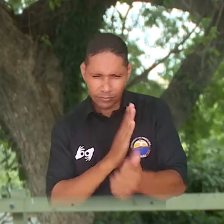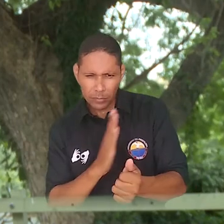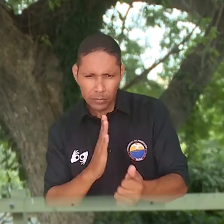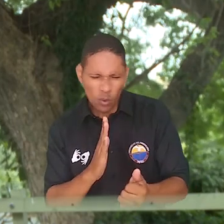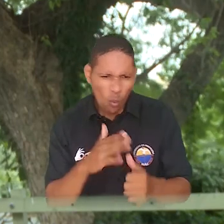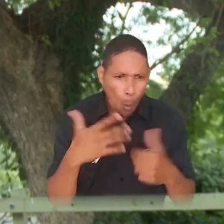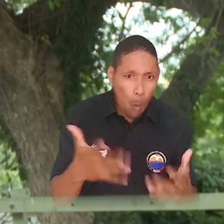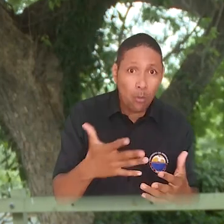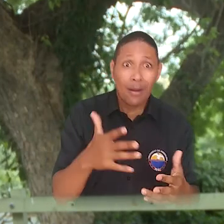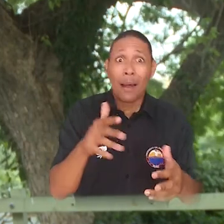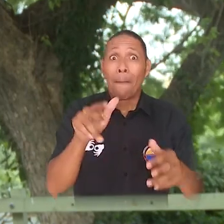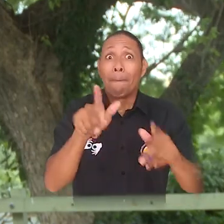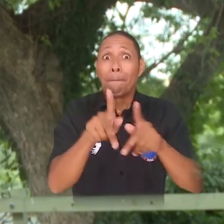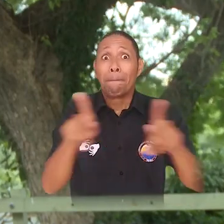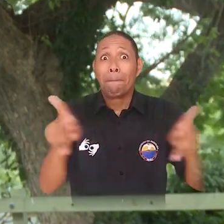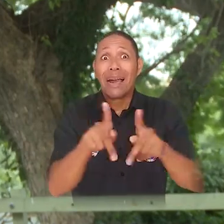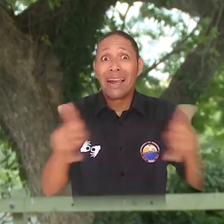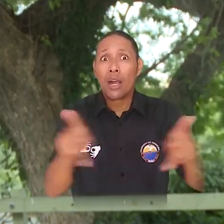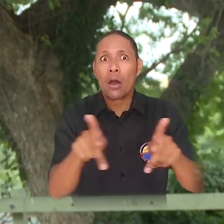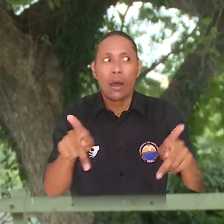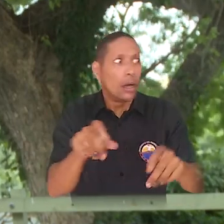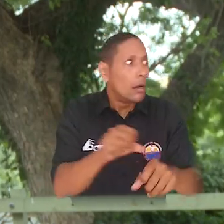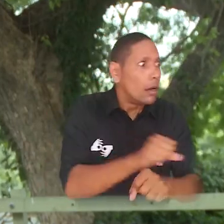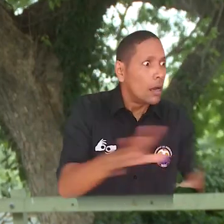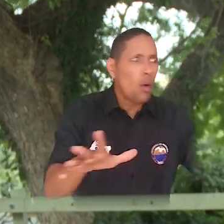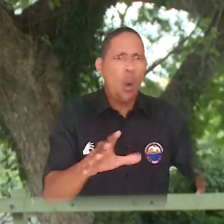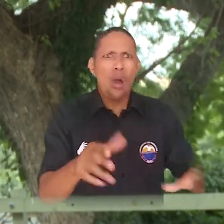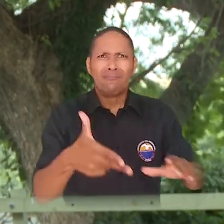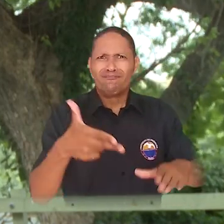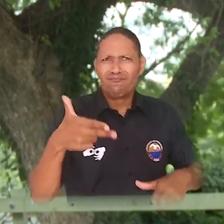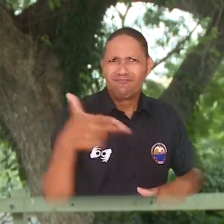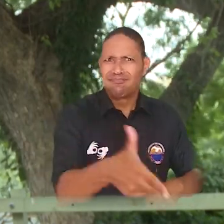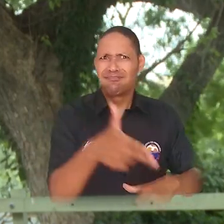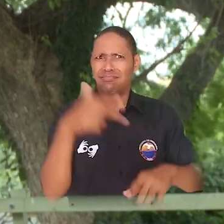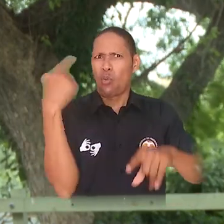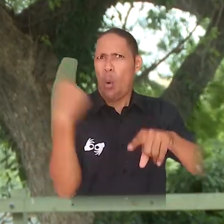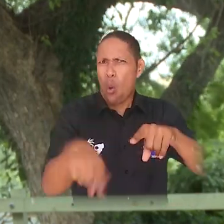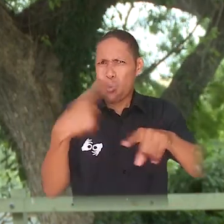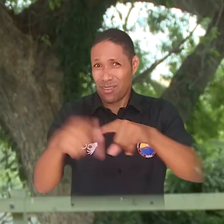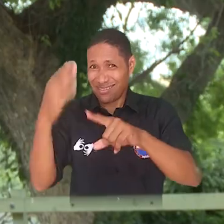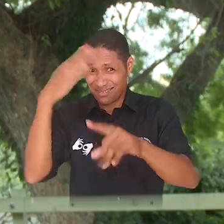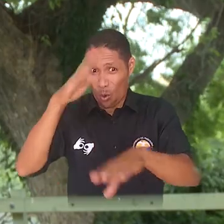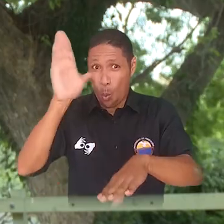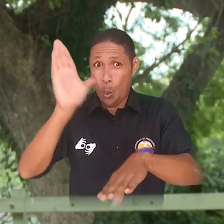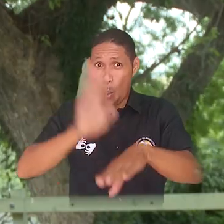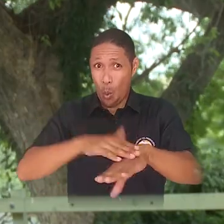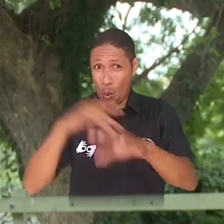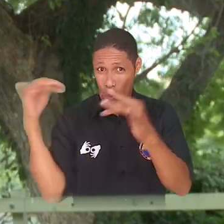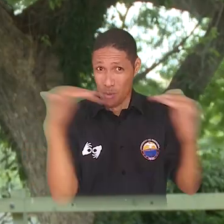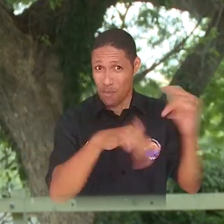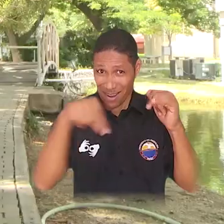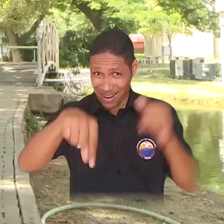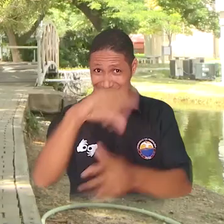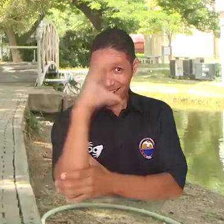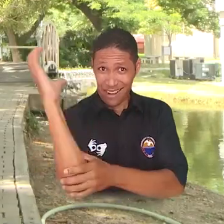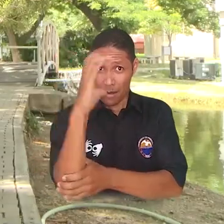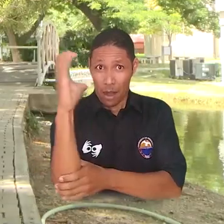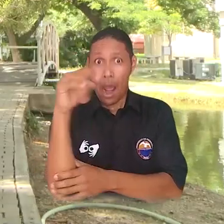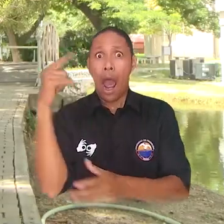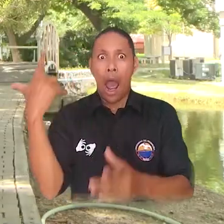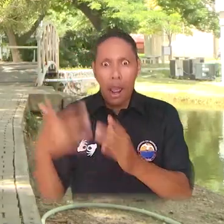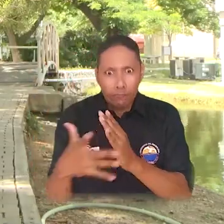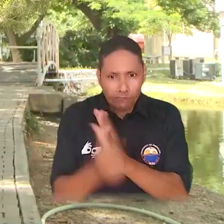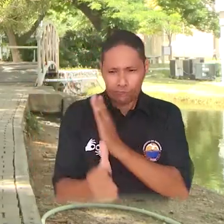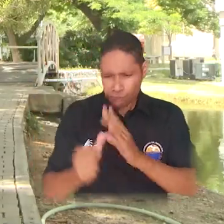para resolución de casos de desaparecidos y crímenes de lesa humanidad relacionados con el conflicto armado del país. Conozcamos